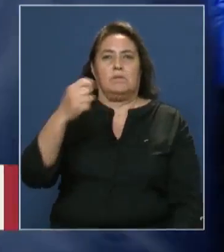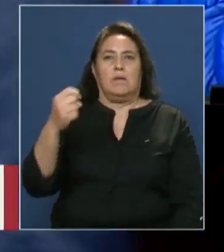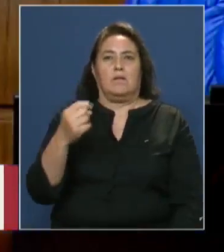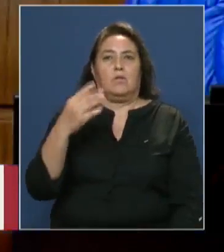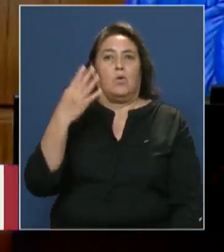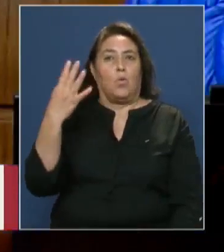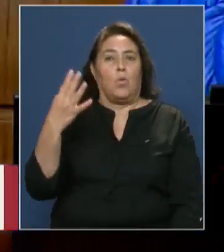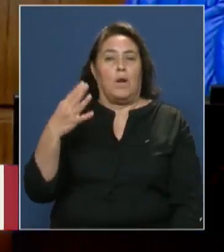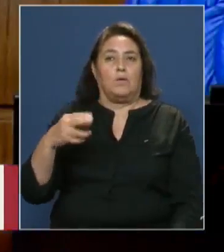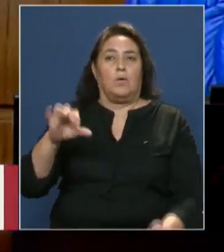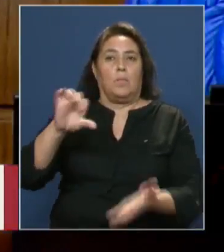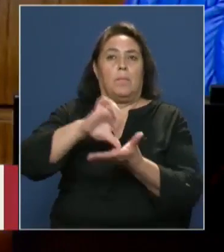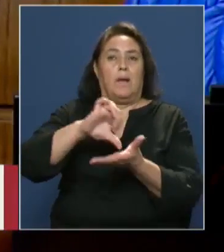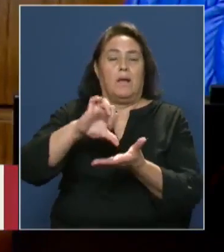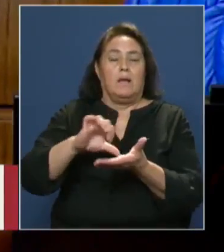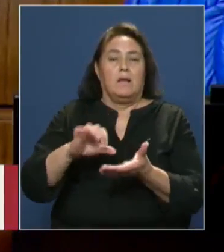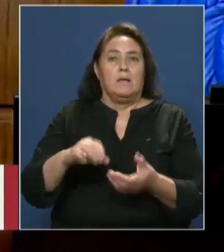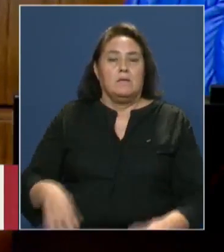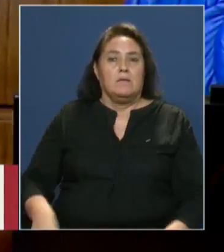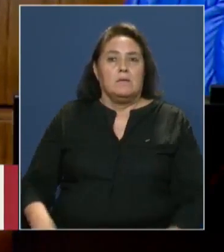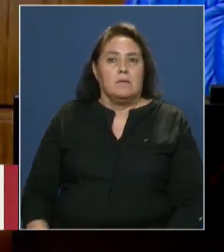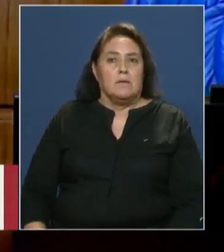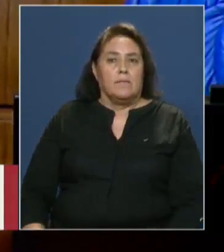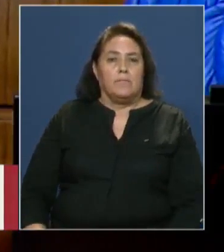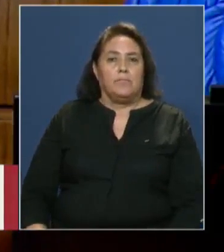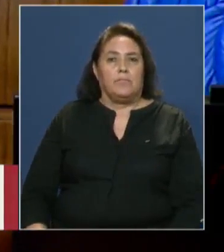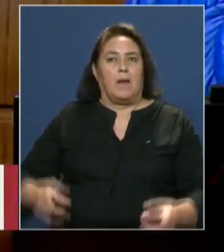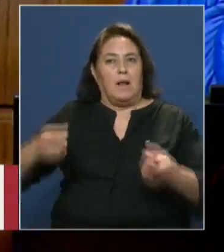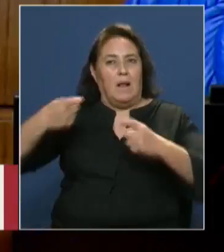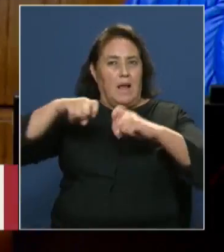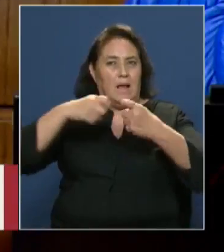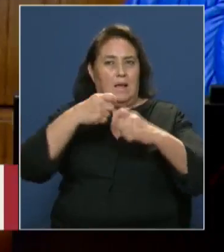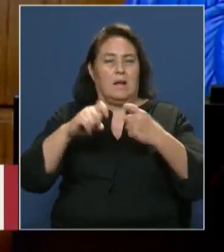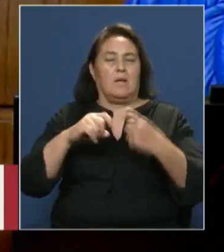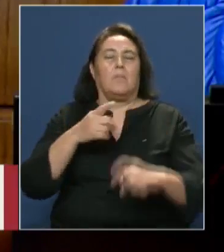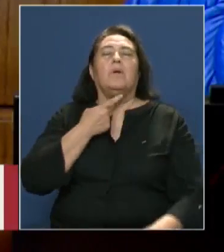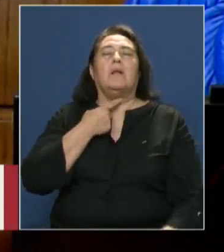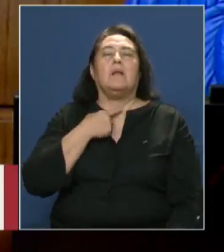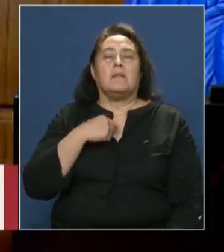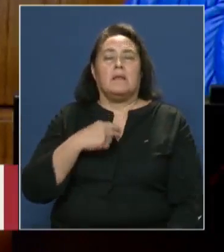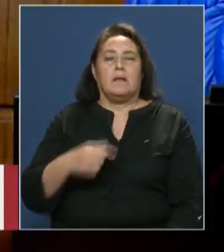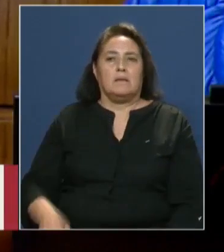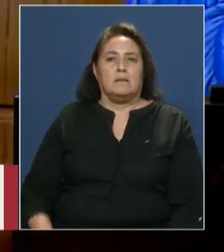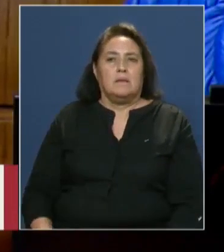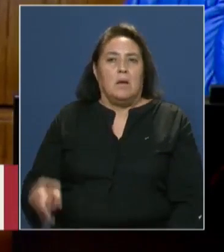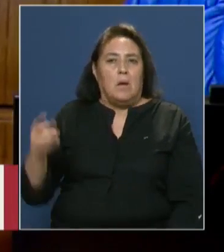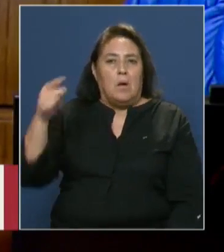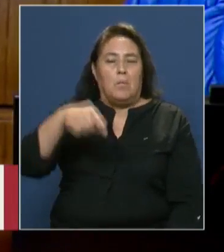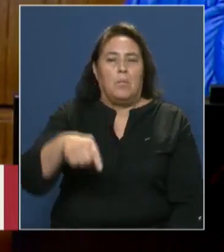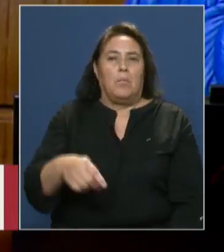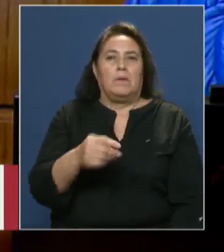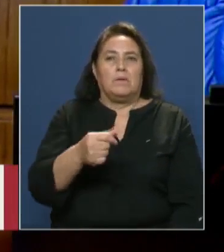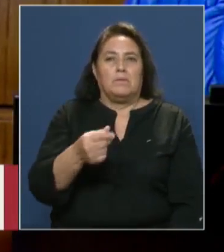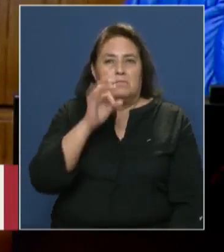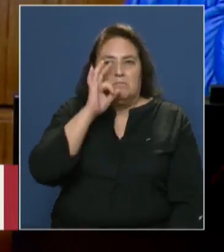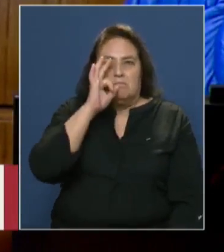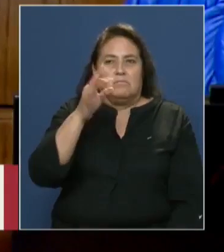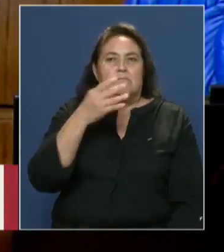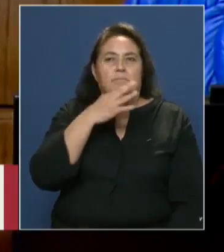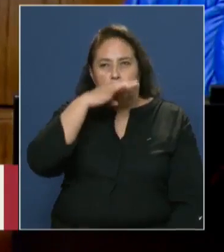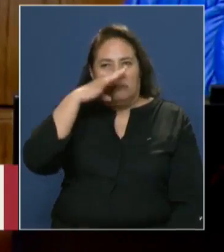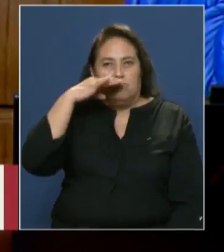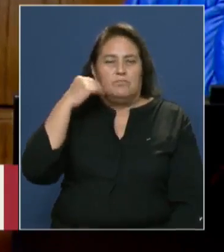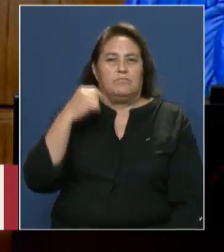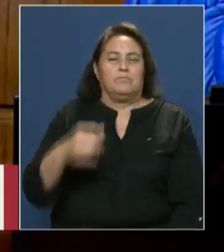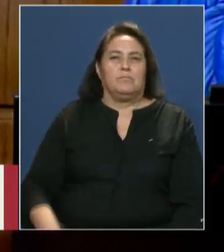continentes. Allí se denunció que las guerras se llevan a cabo con el interés puesto en la riqueza social, robándola